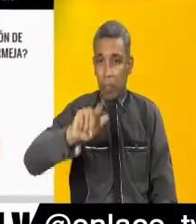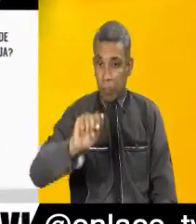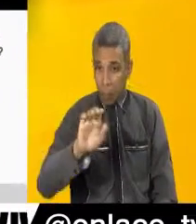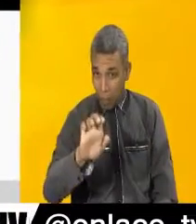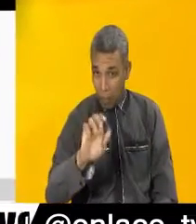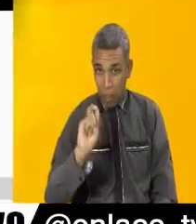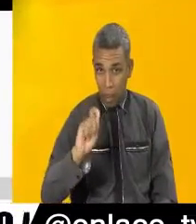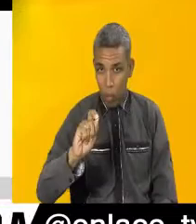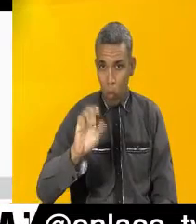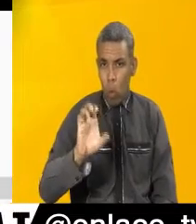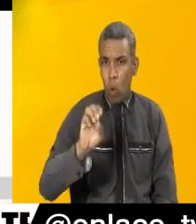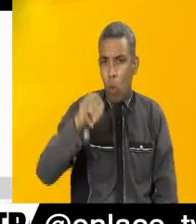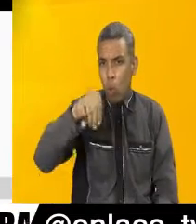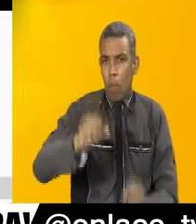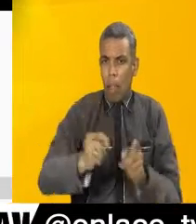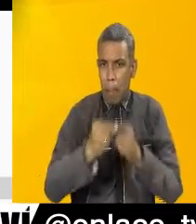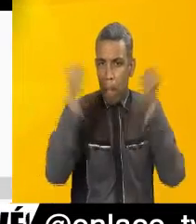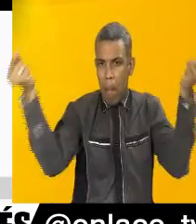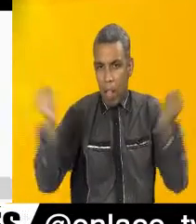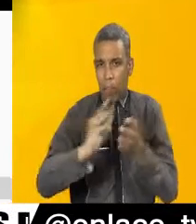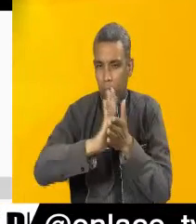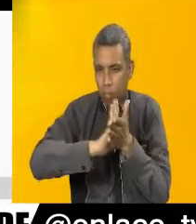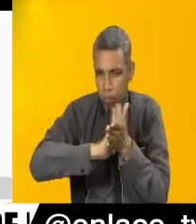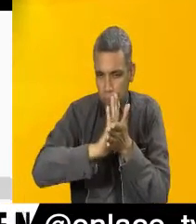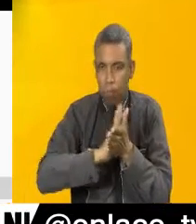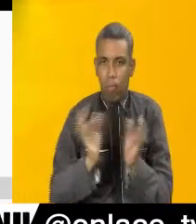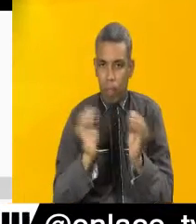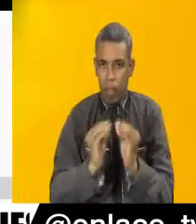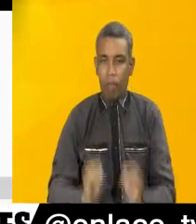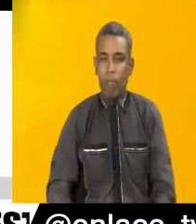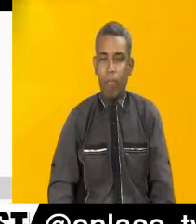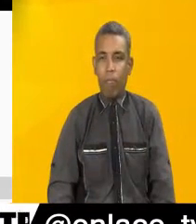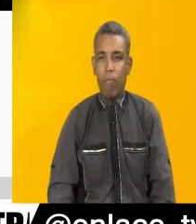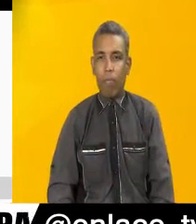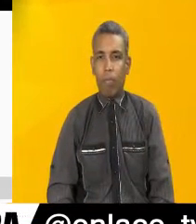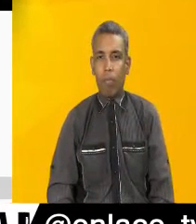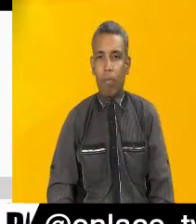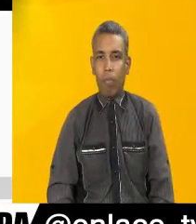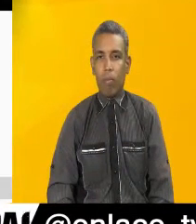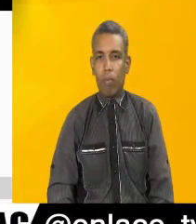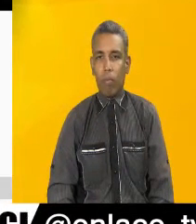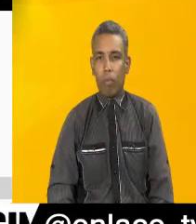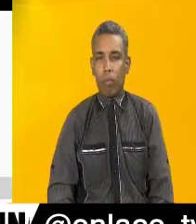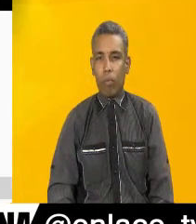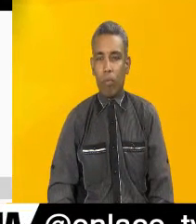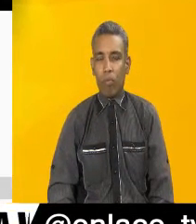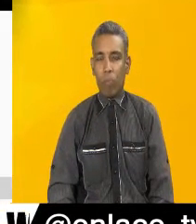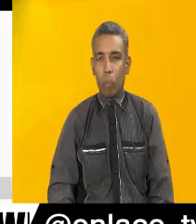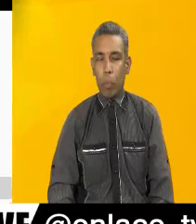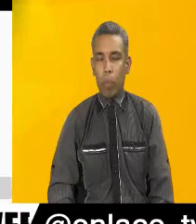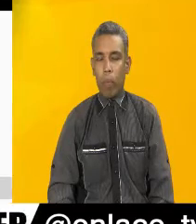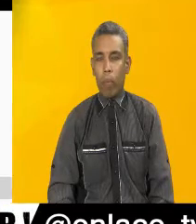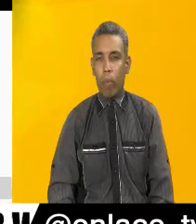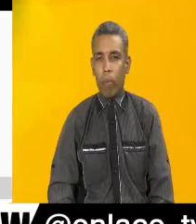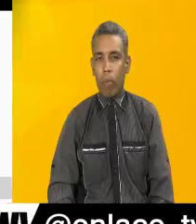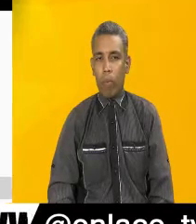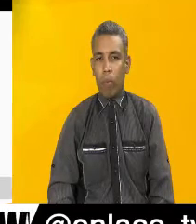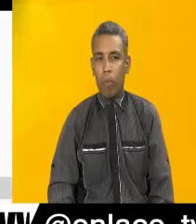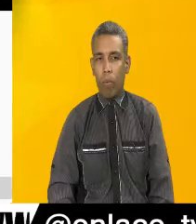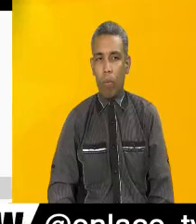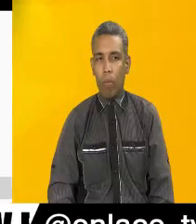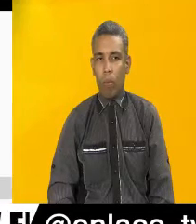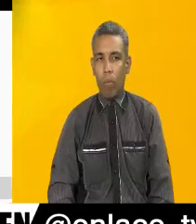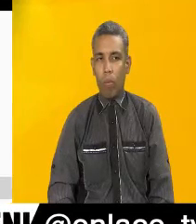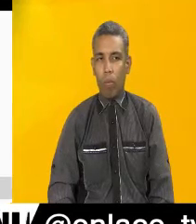www.enlacetelevisión.com y pueda conocer más de lo que acontece en la ciudad y región. Otras informaciones de su interés las puede hallar en nuestra